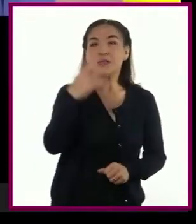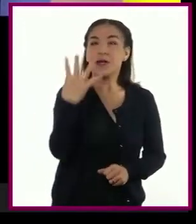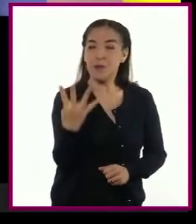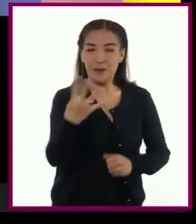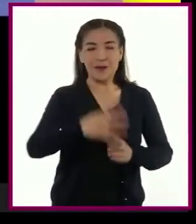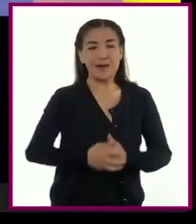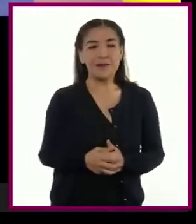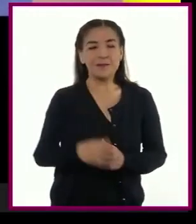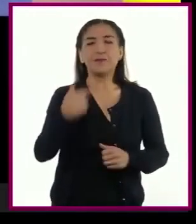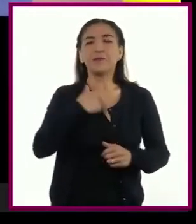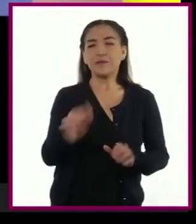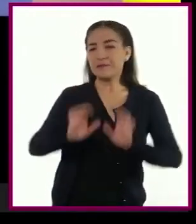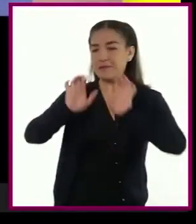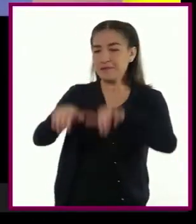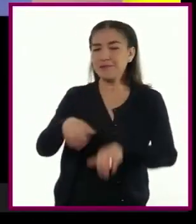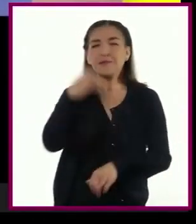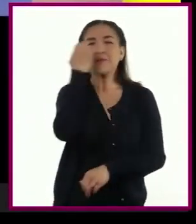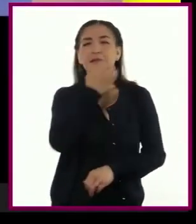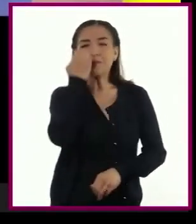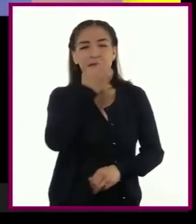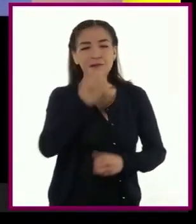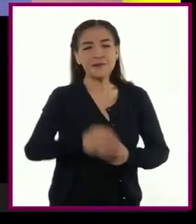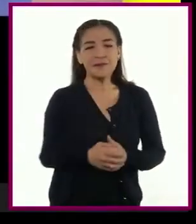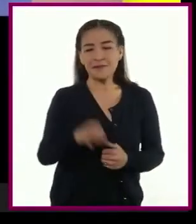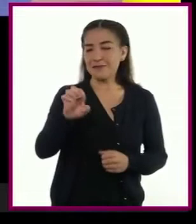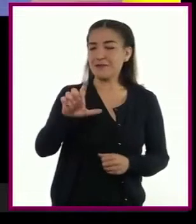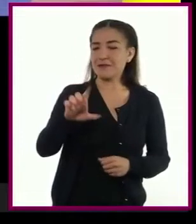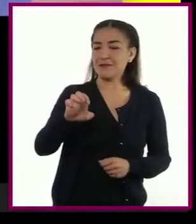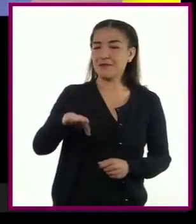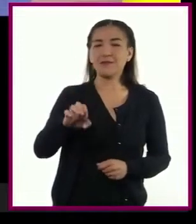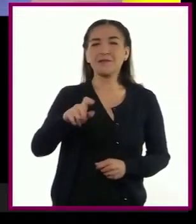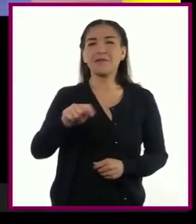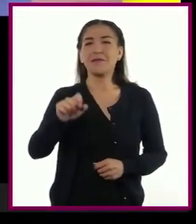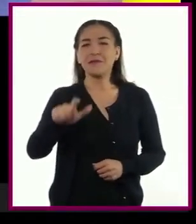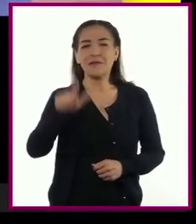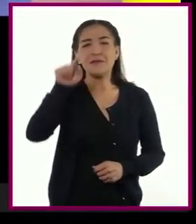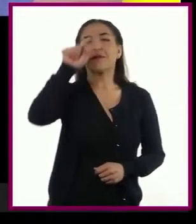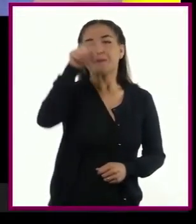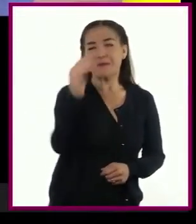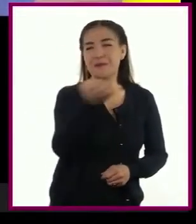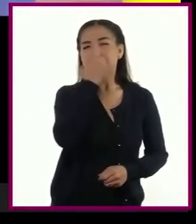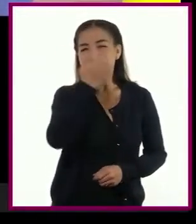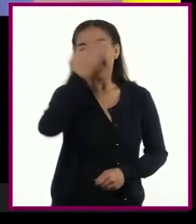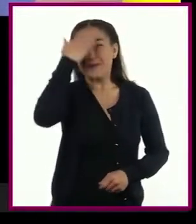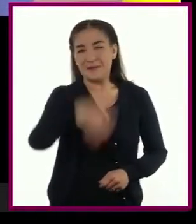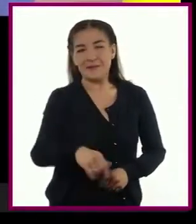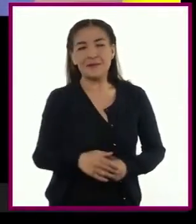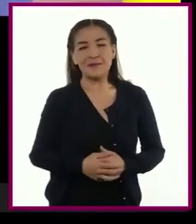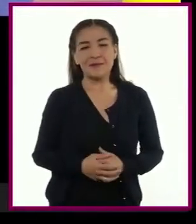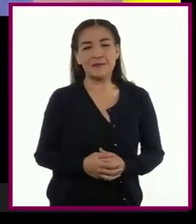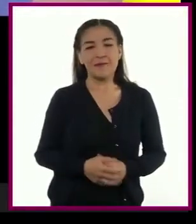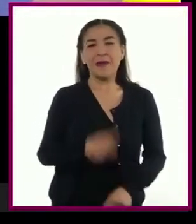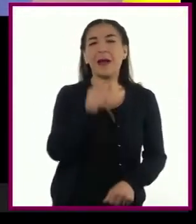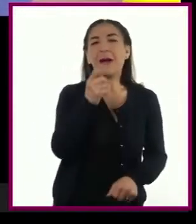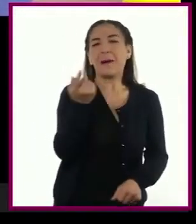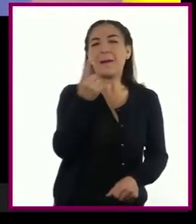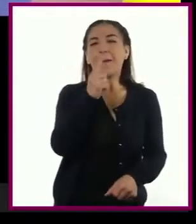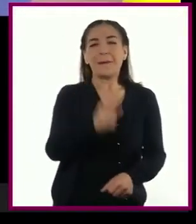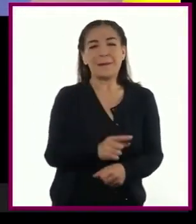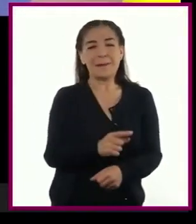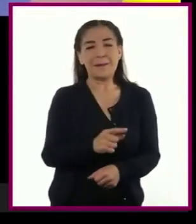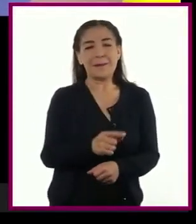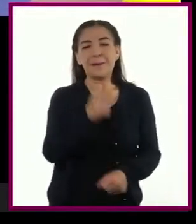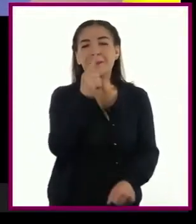1784 ingresé a la escuela elemental, que ustedes en México identifican como primaria.